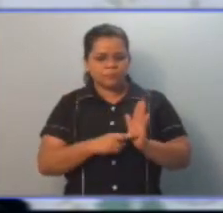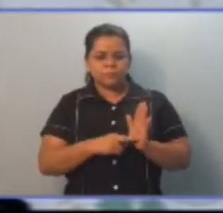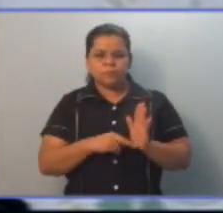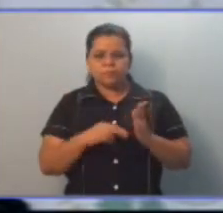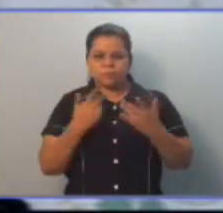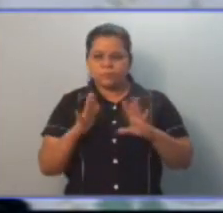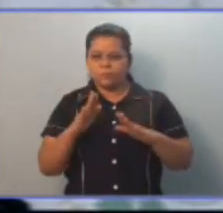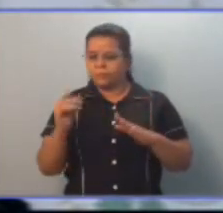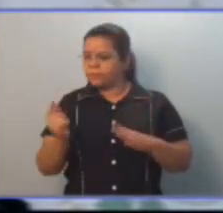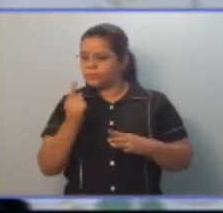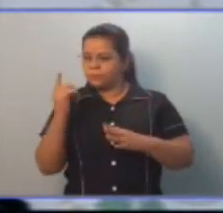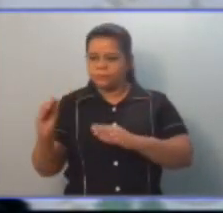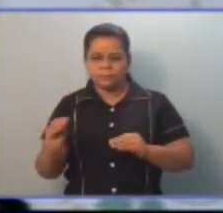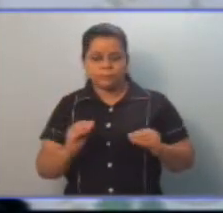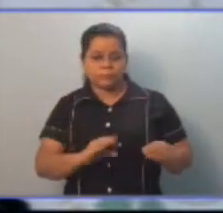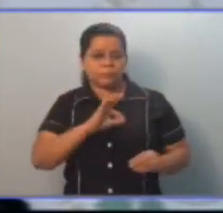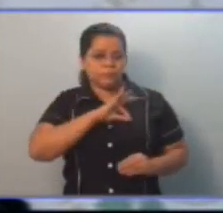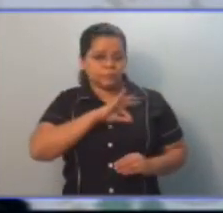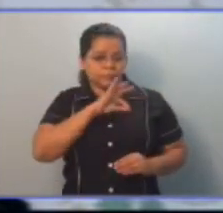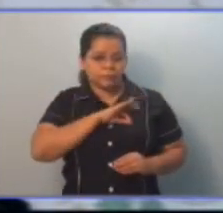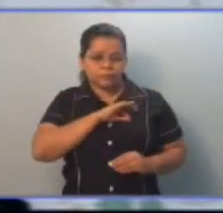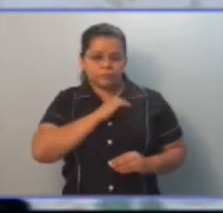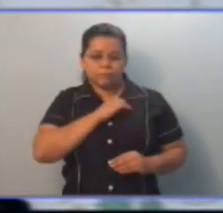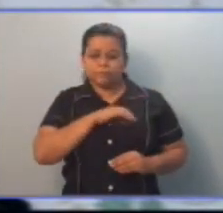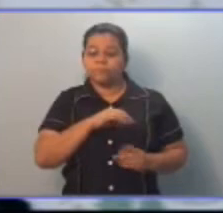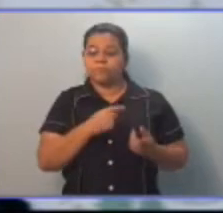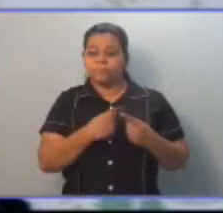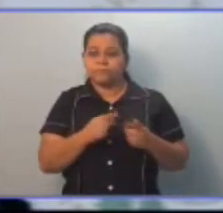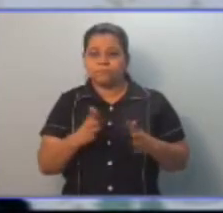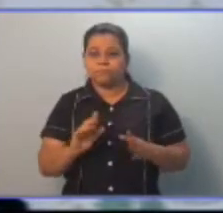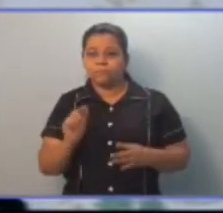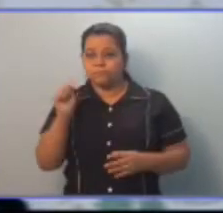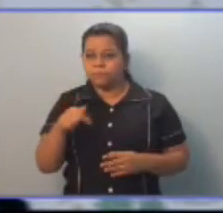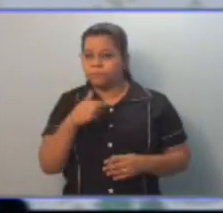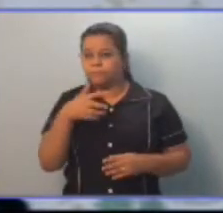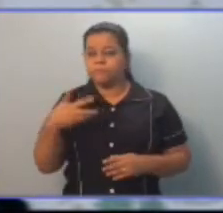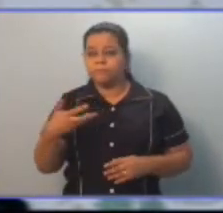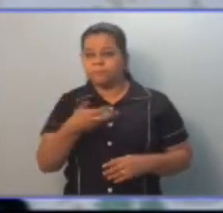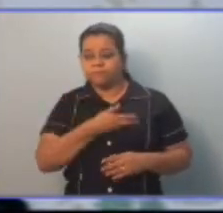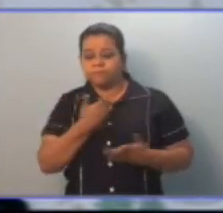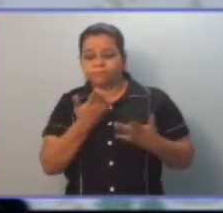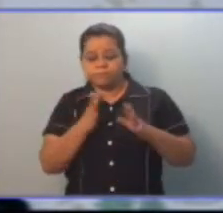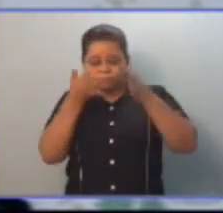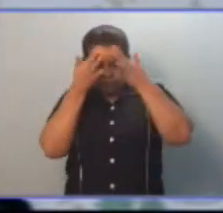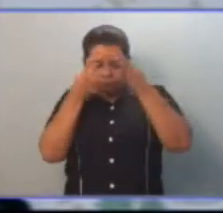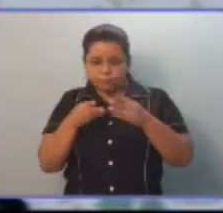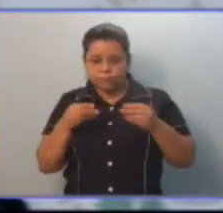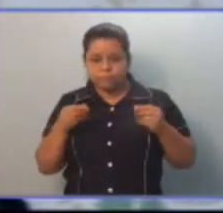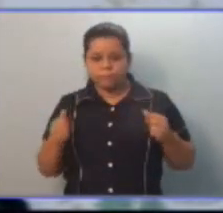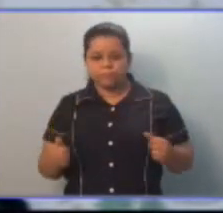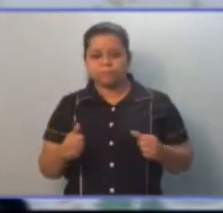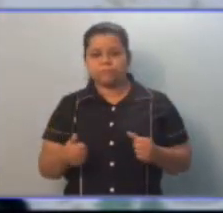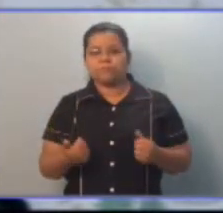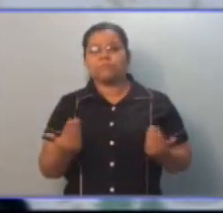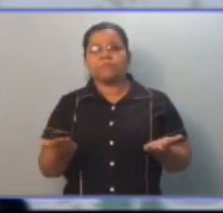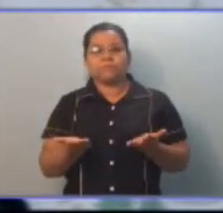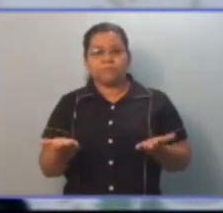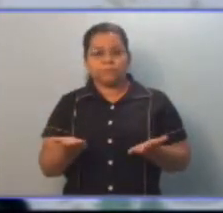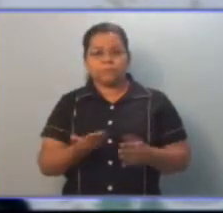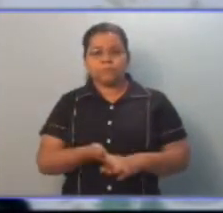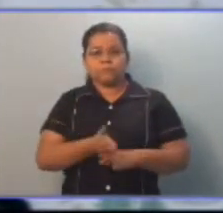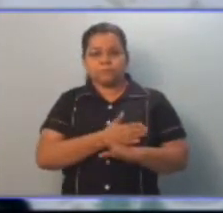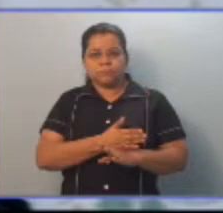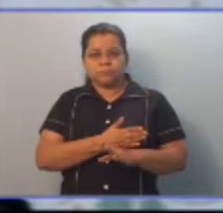en lo que favorece retroactivamente y no en lo que perjudica, y hoy con esto retrotrae esta resolución a hechos pasados, como usted